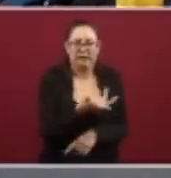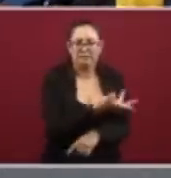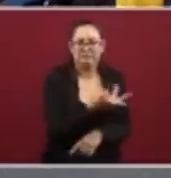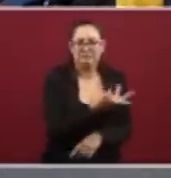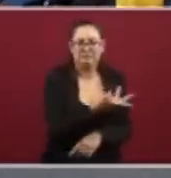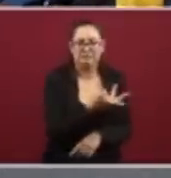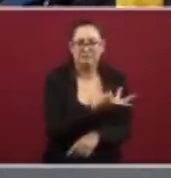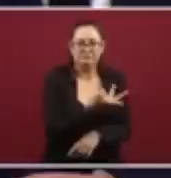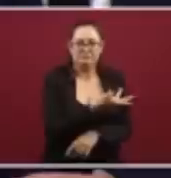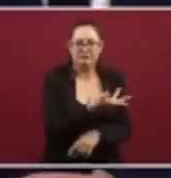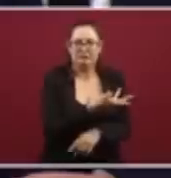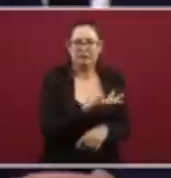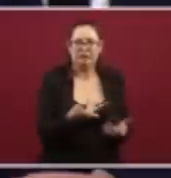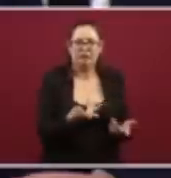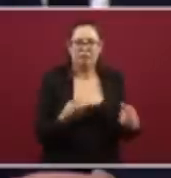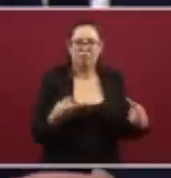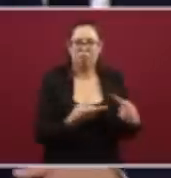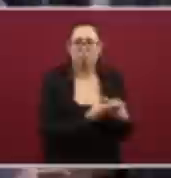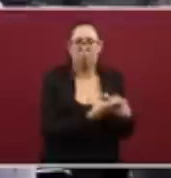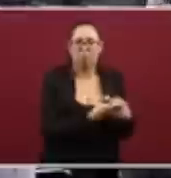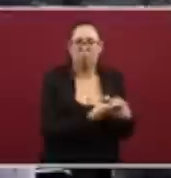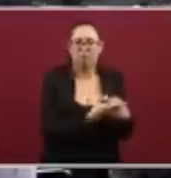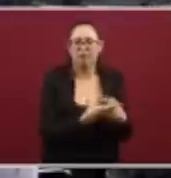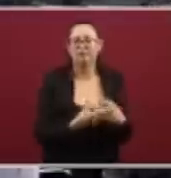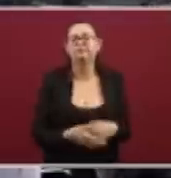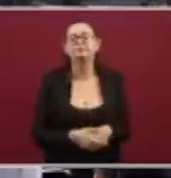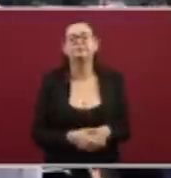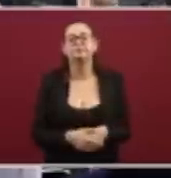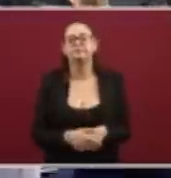lo contrario bueno seguimos